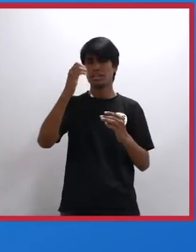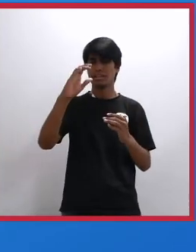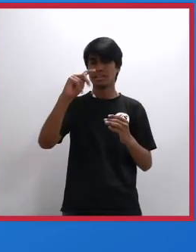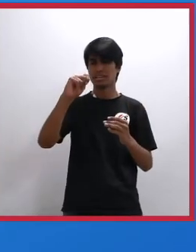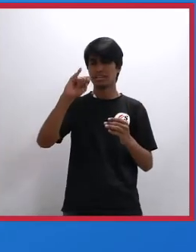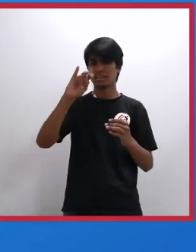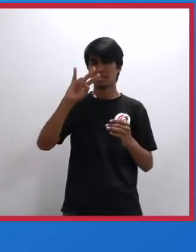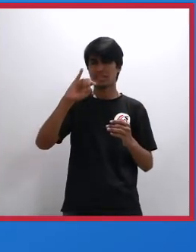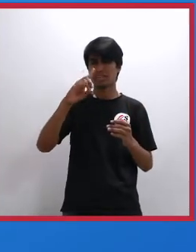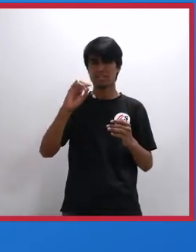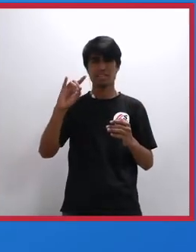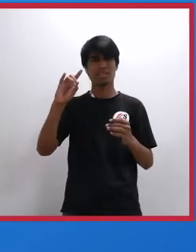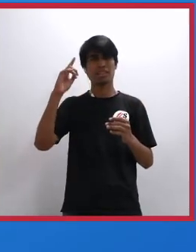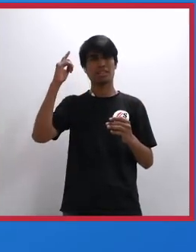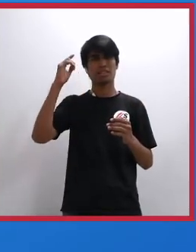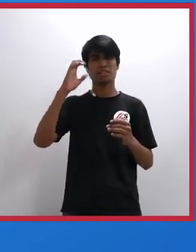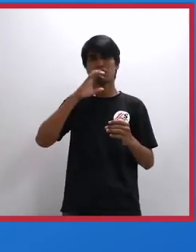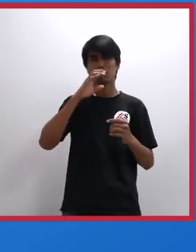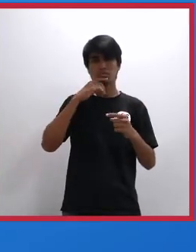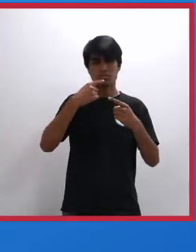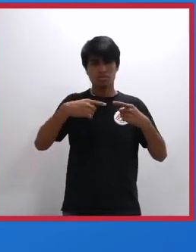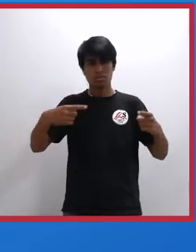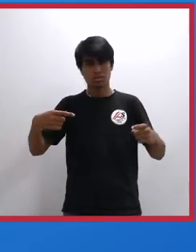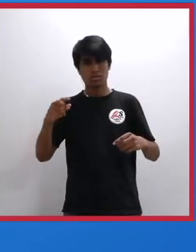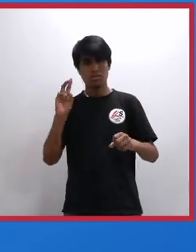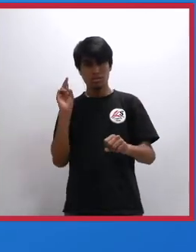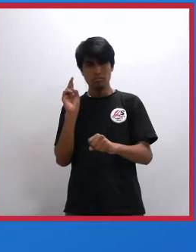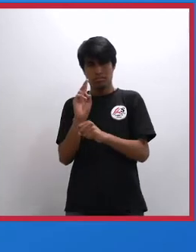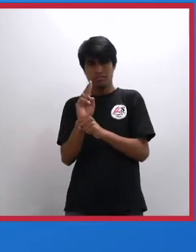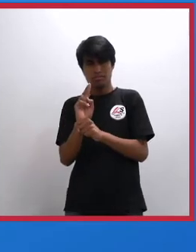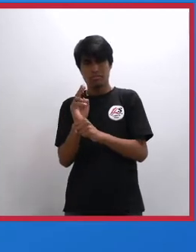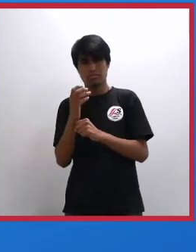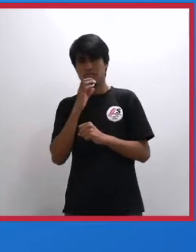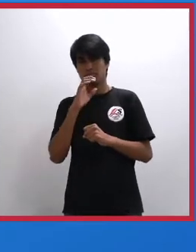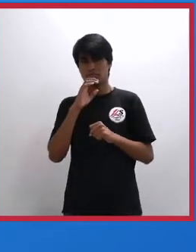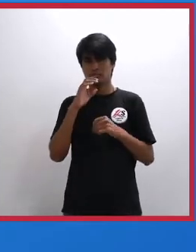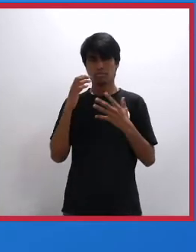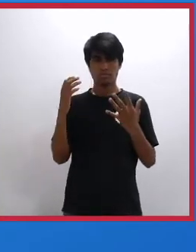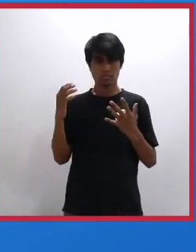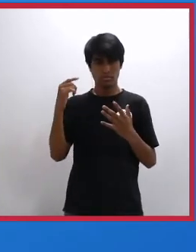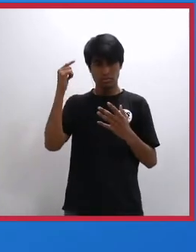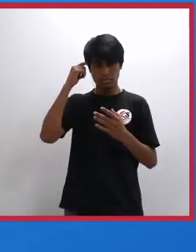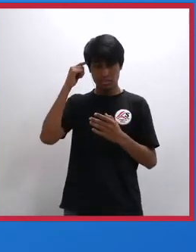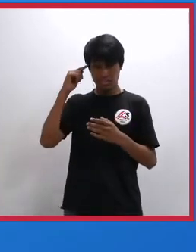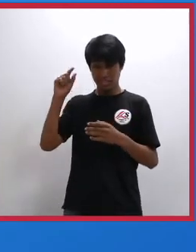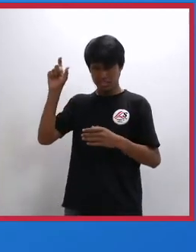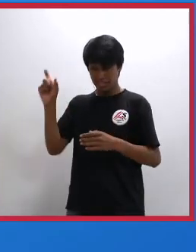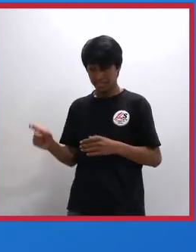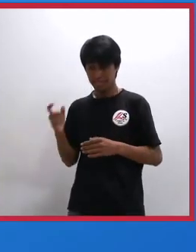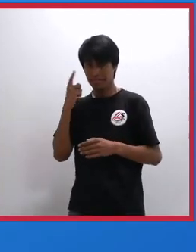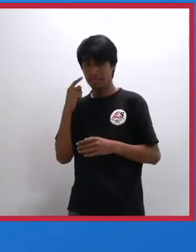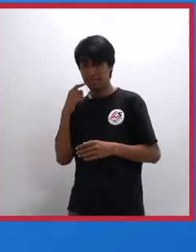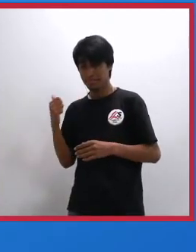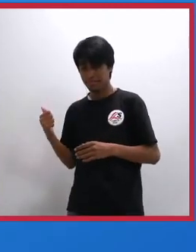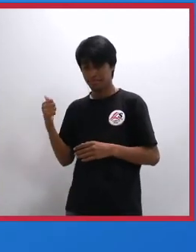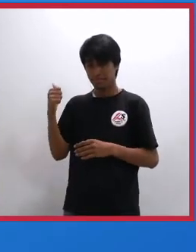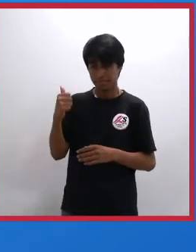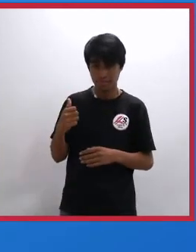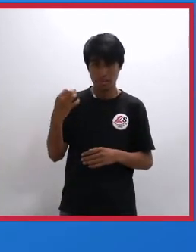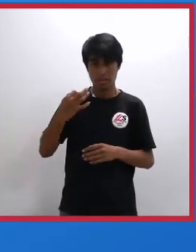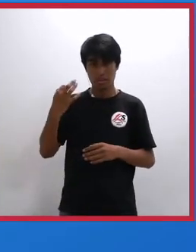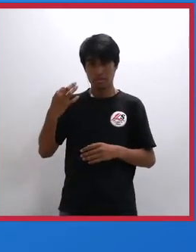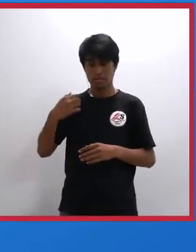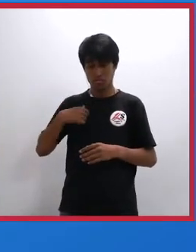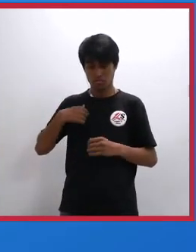gestión voluntaria en materia de seguridad, en donde se dice que el contratista debe definir los